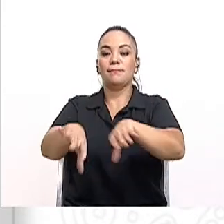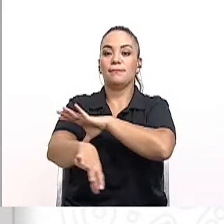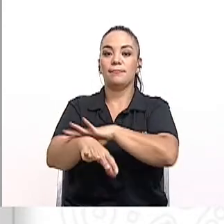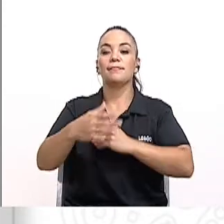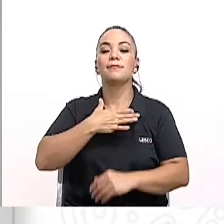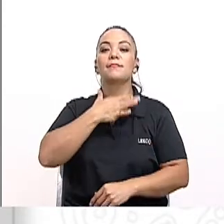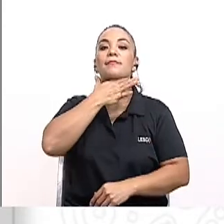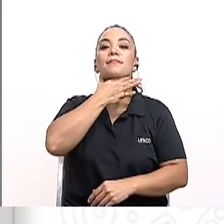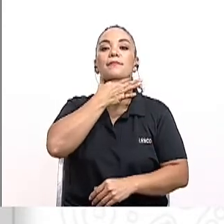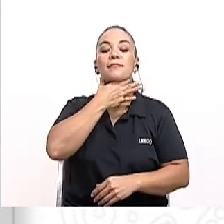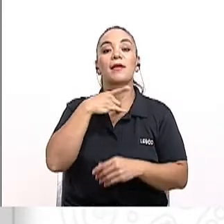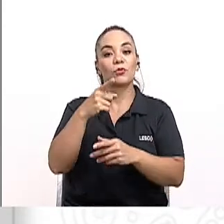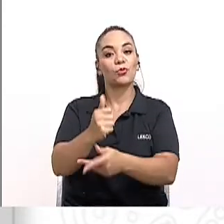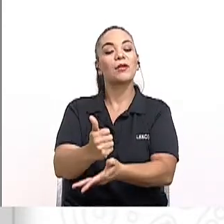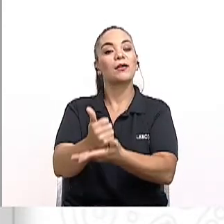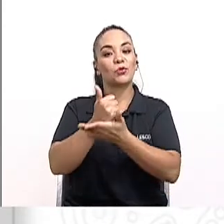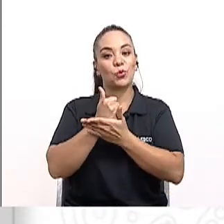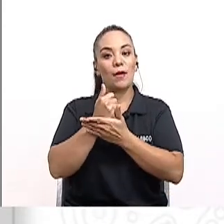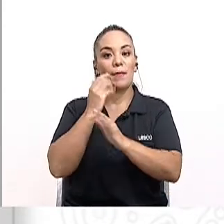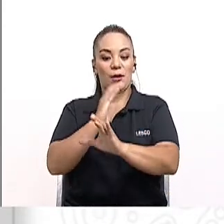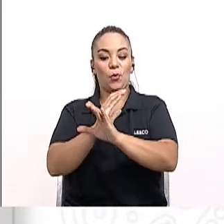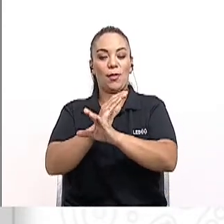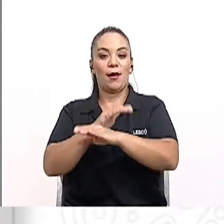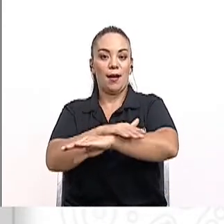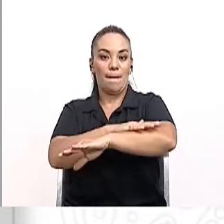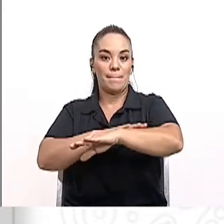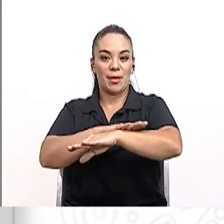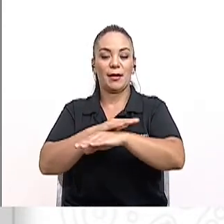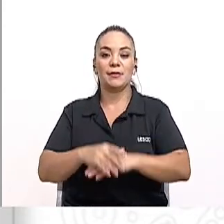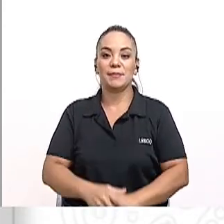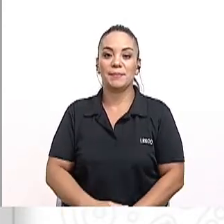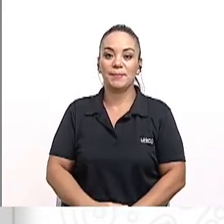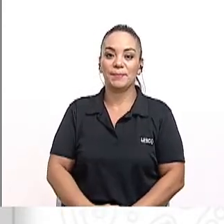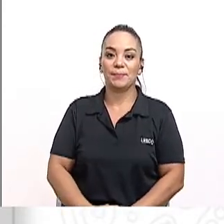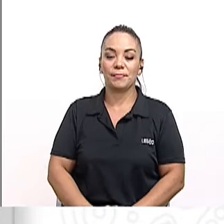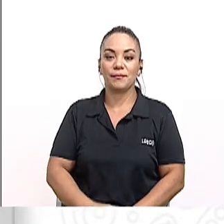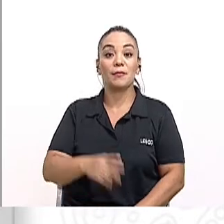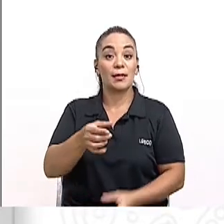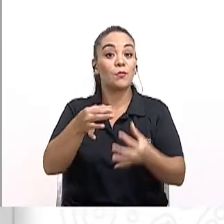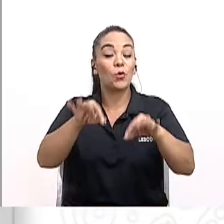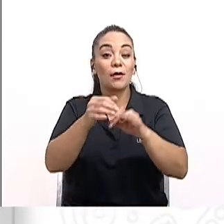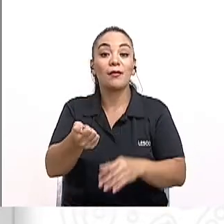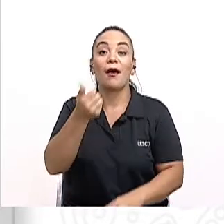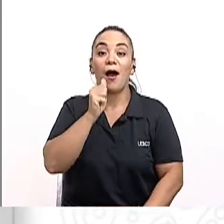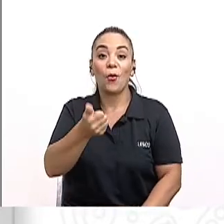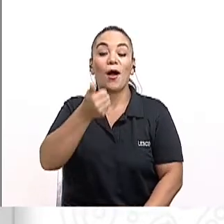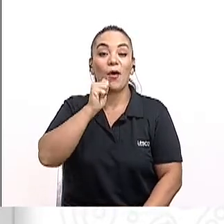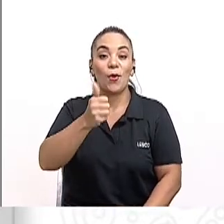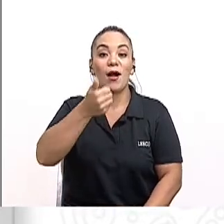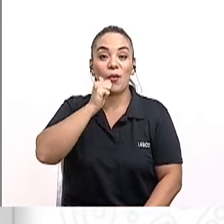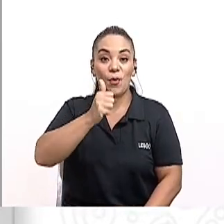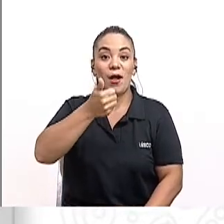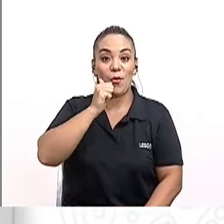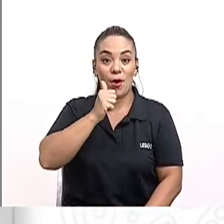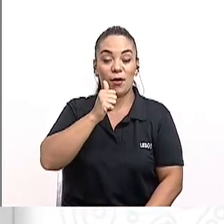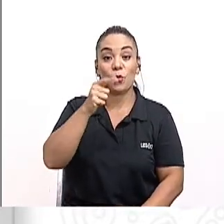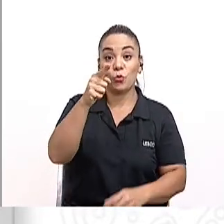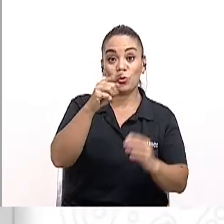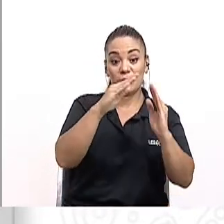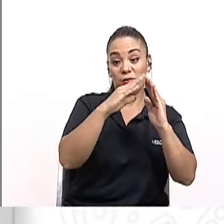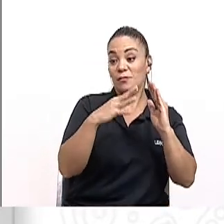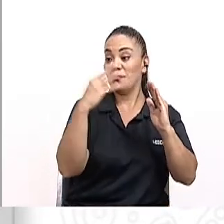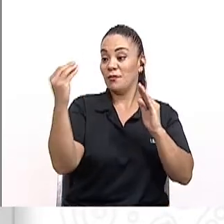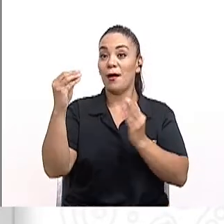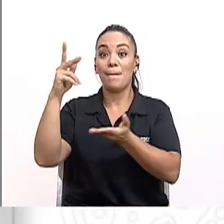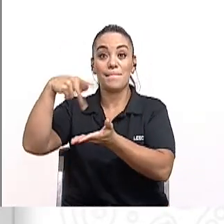alto. Esto nos ayuda a cuidar nuestra piel. Toma agua constantemente, sobre todo cuando salgas al parque